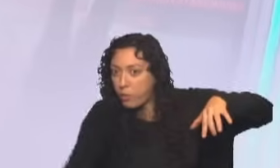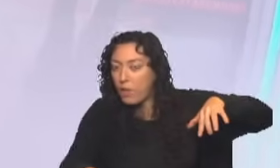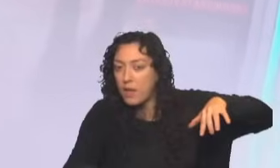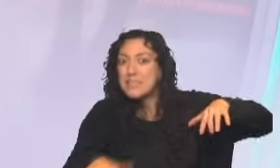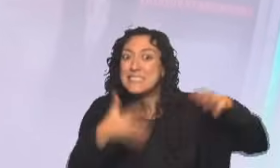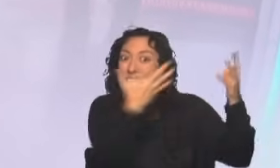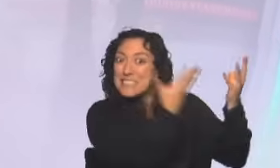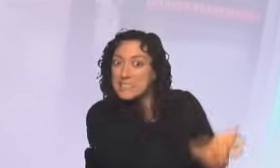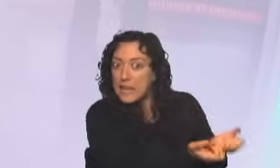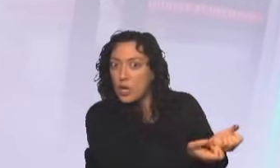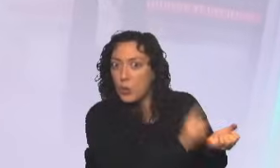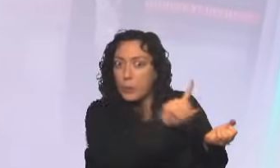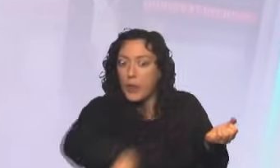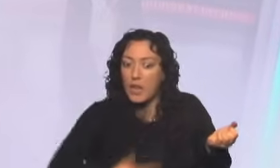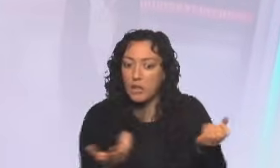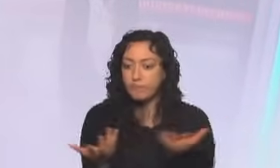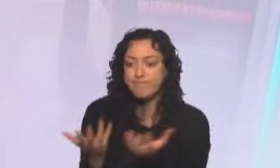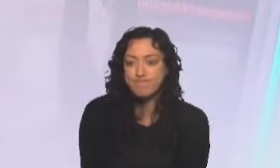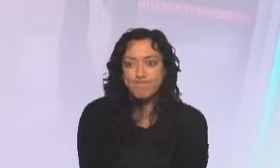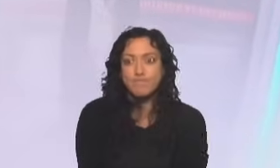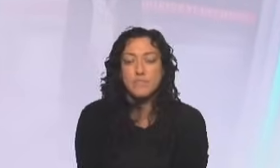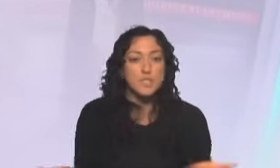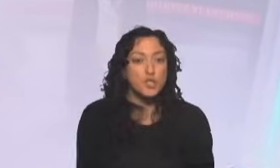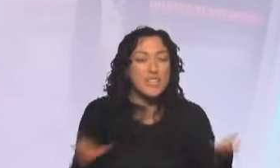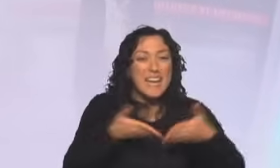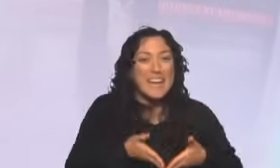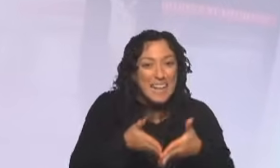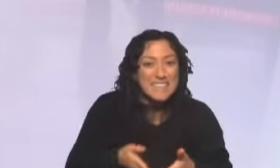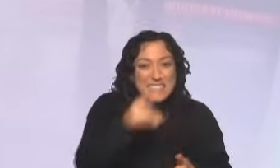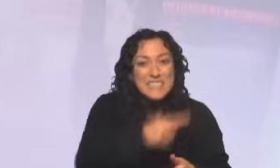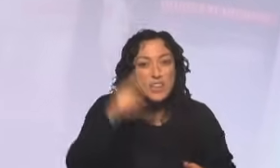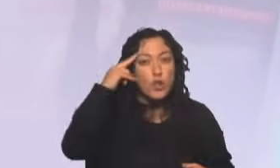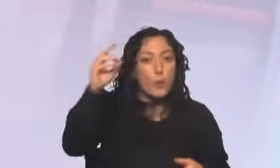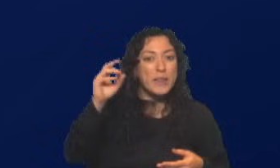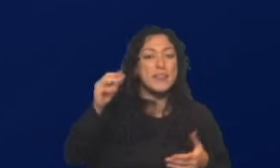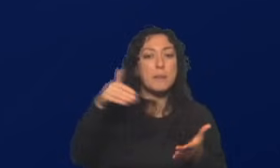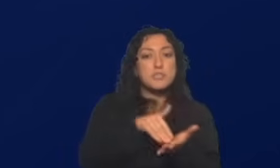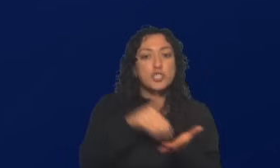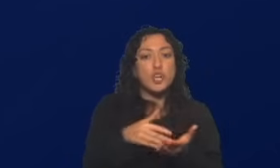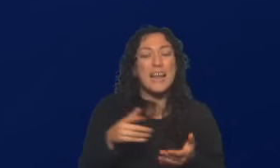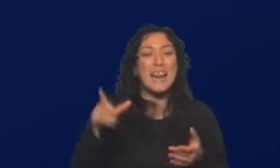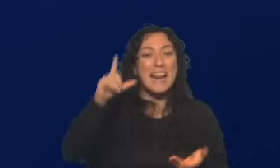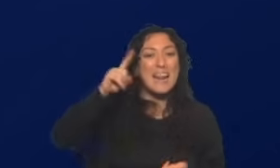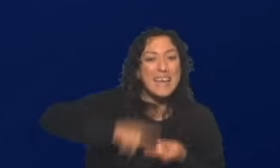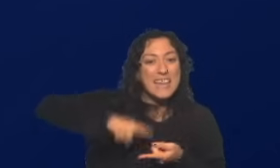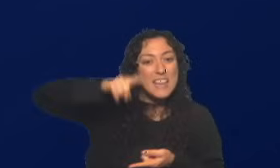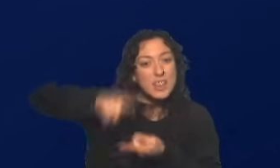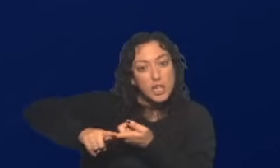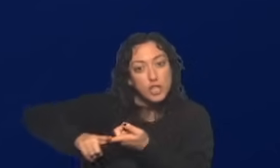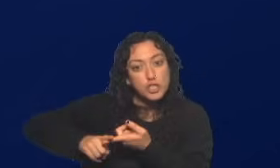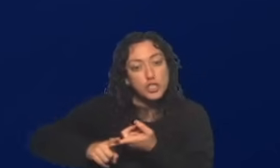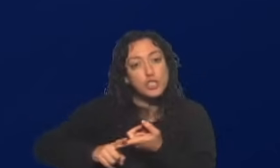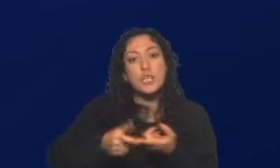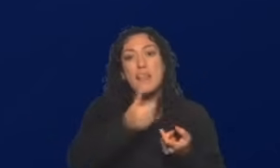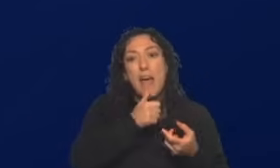problema grave. Cada barco que pasa requiere de 190 millones de litros de agua para atravesar dicho canal. Con